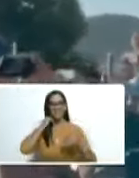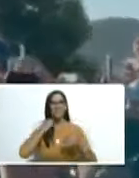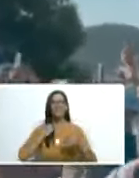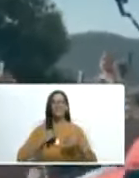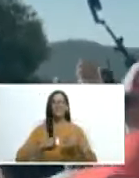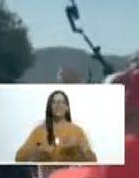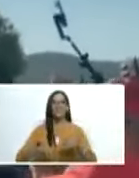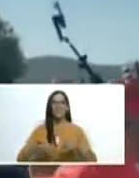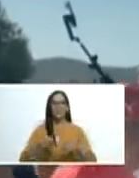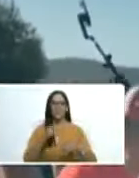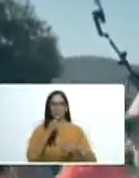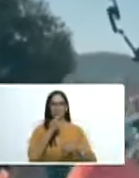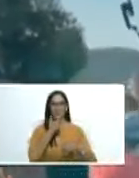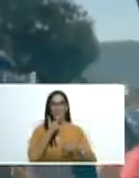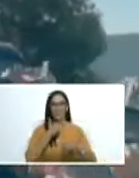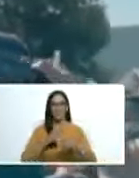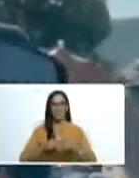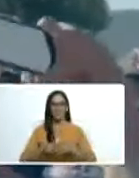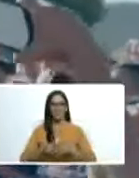Una belleza, de verdad.